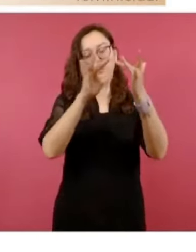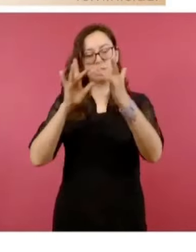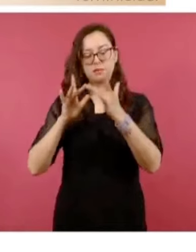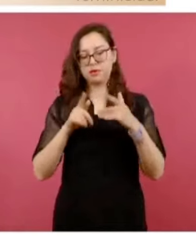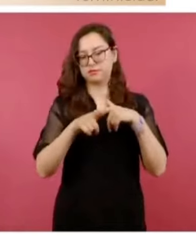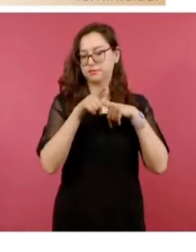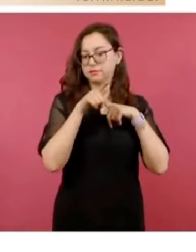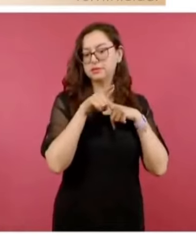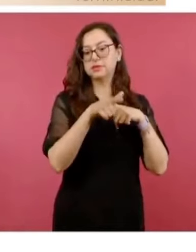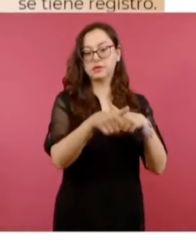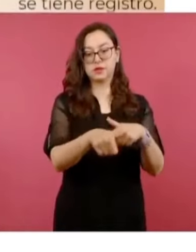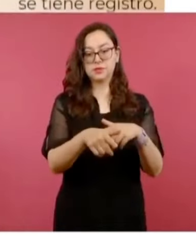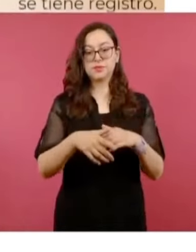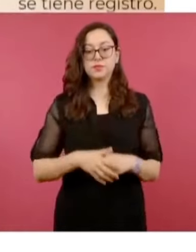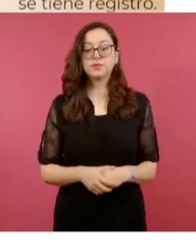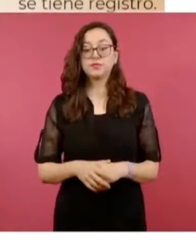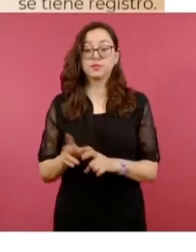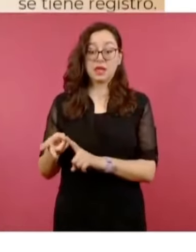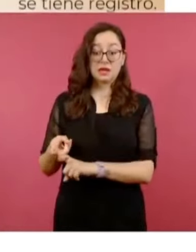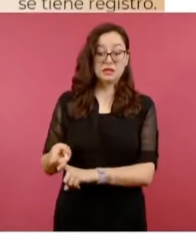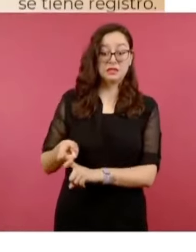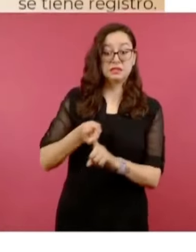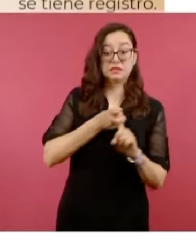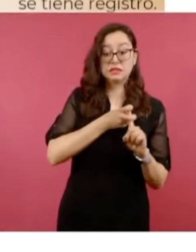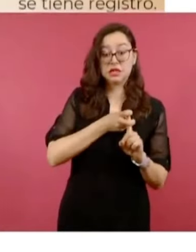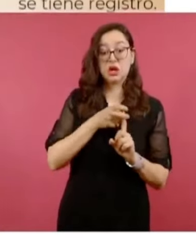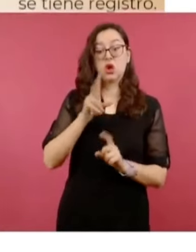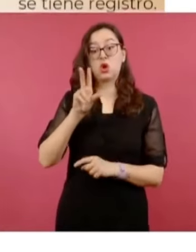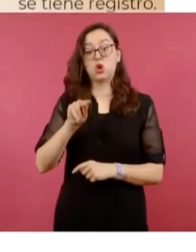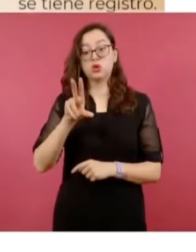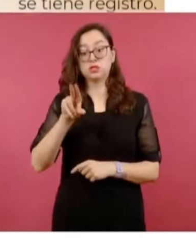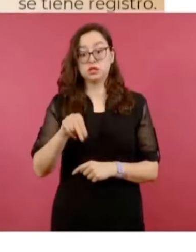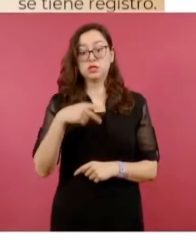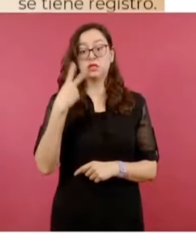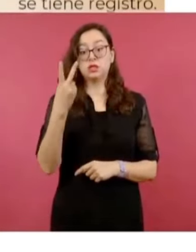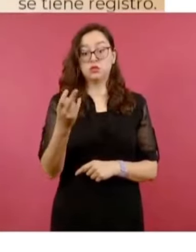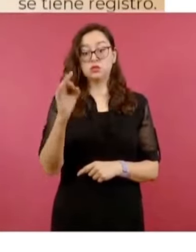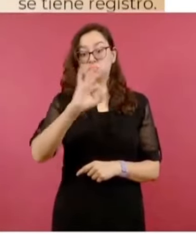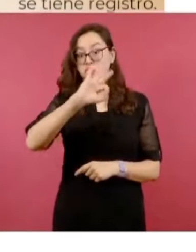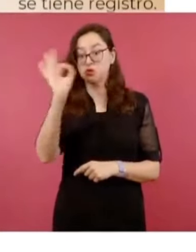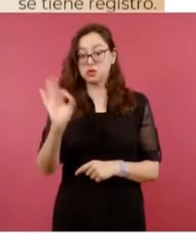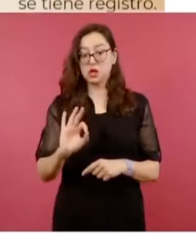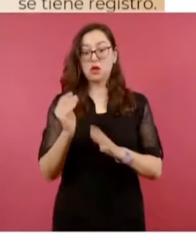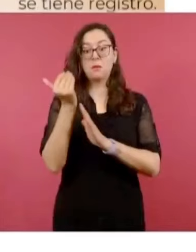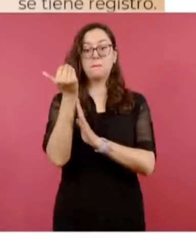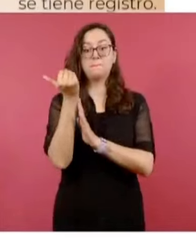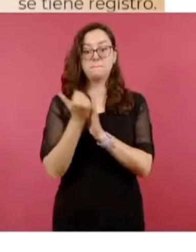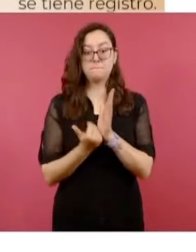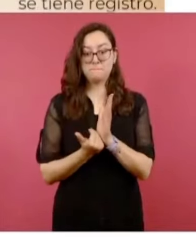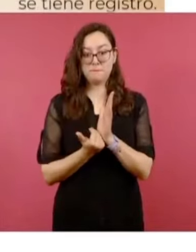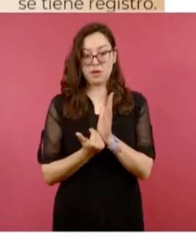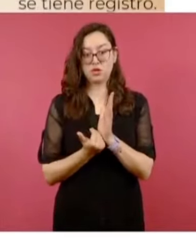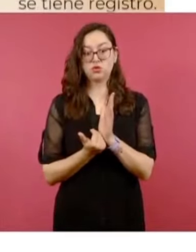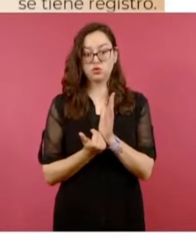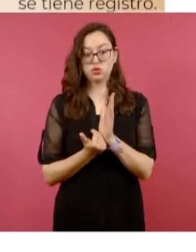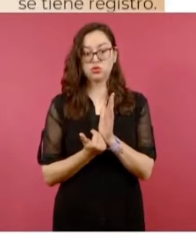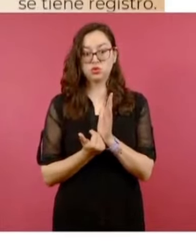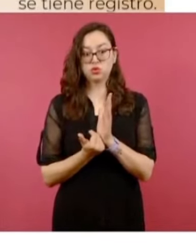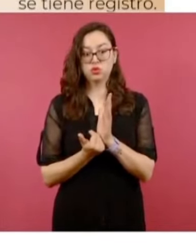a secuestro Tuvimos una disminución de 82 por. este de marzo